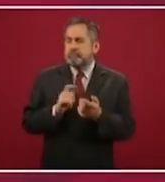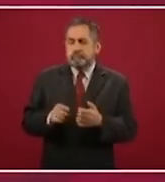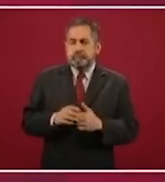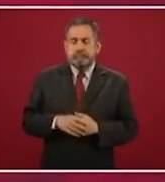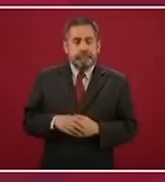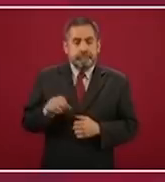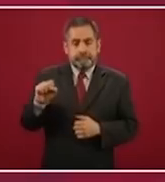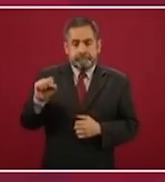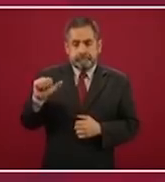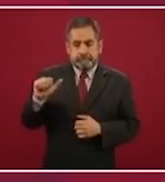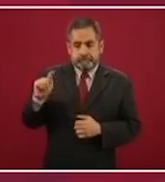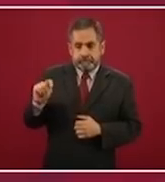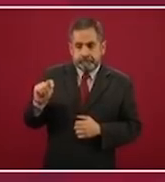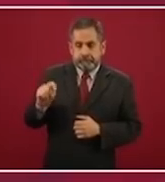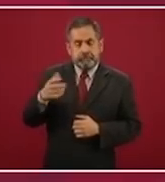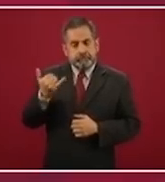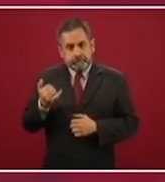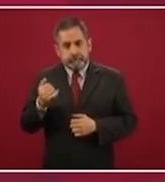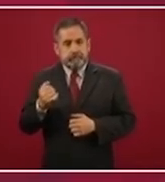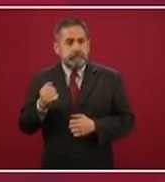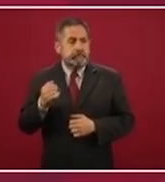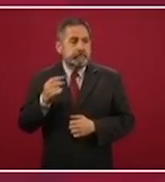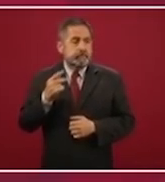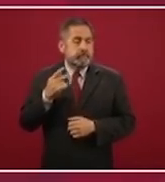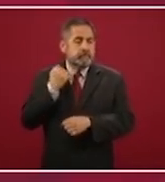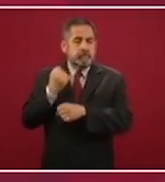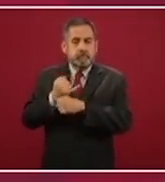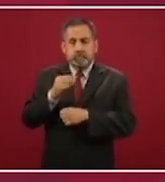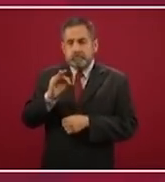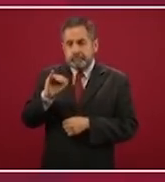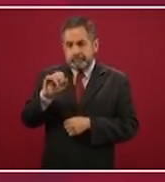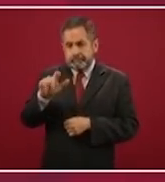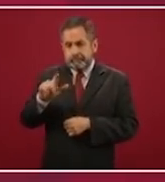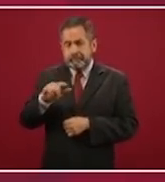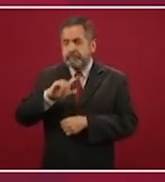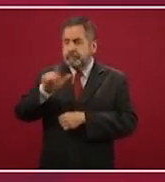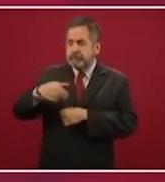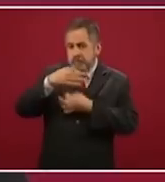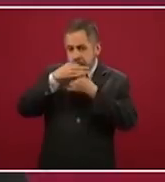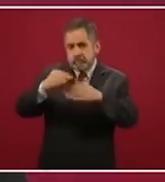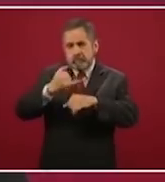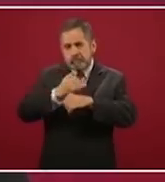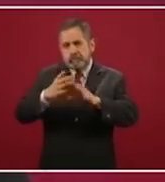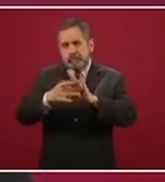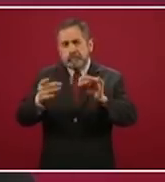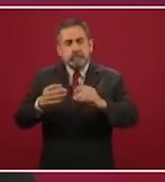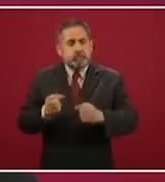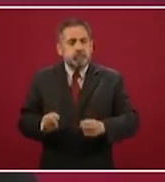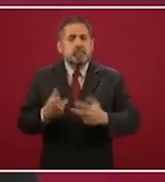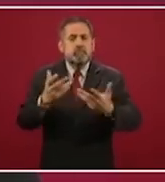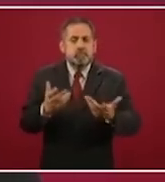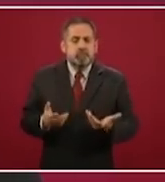el SAT y la Procuraduría Fiscal les informaran de cuánto hemos